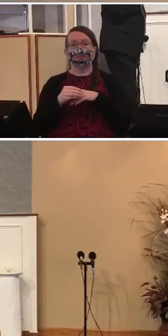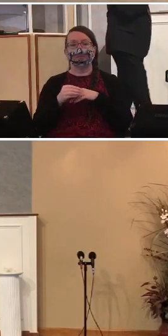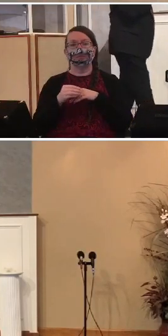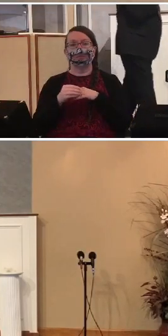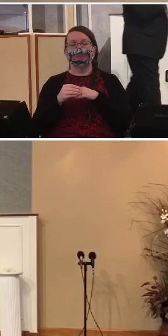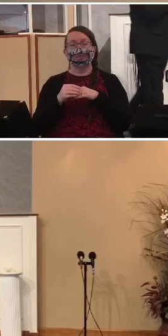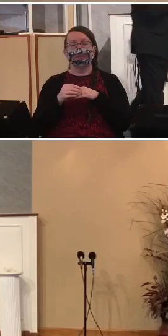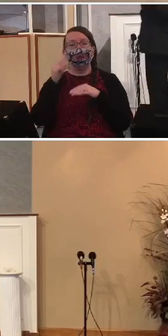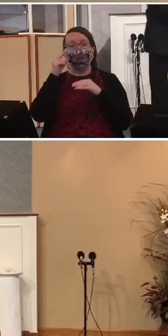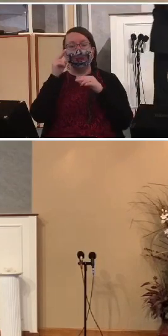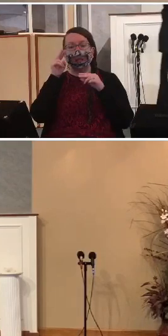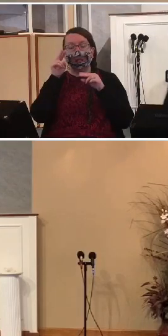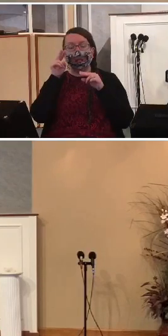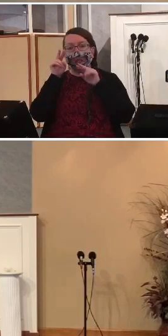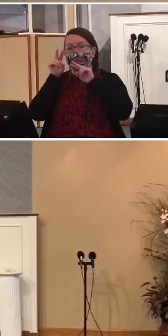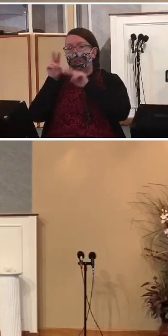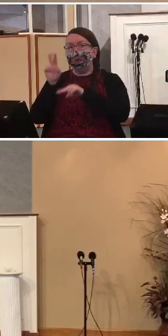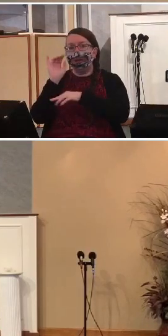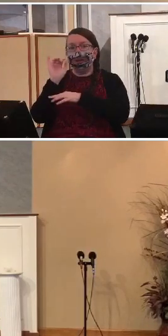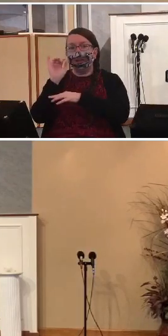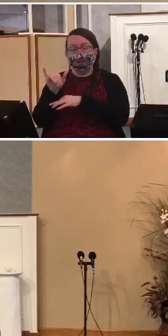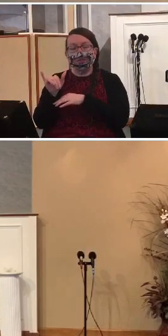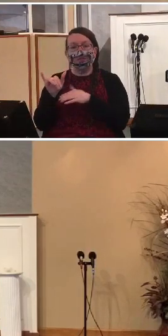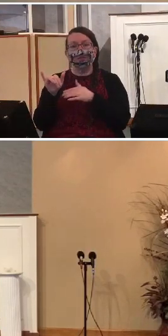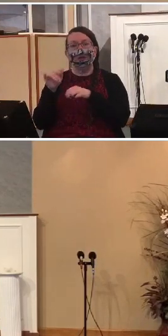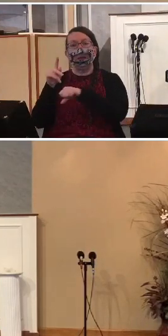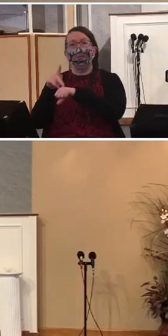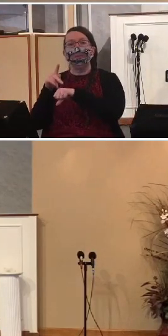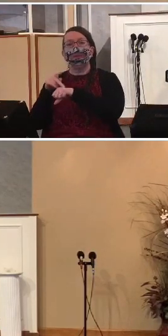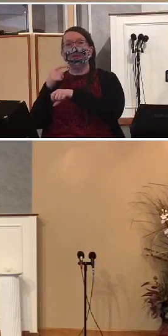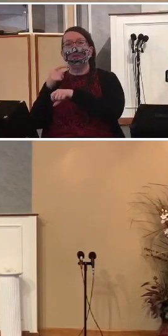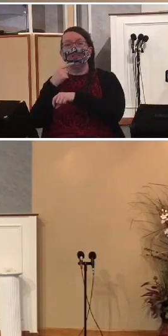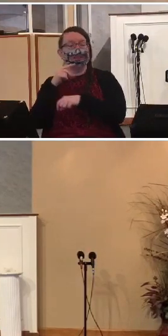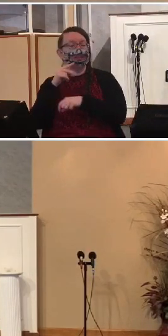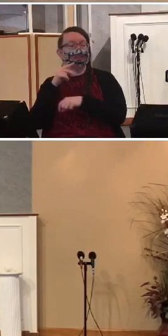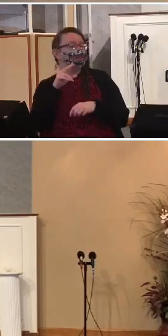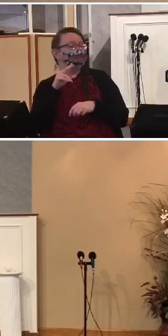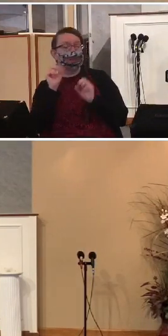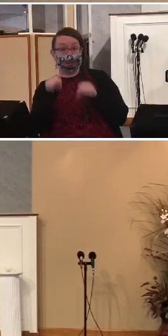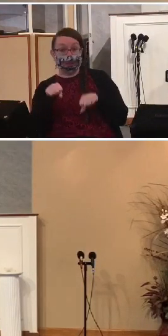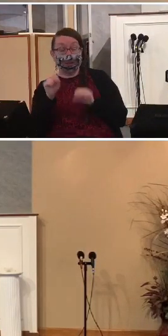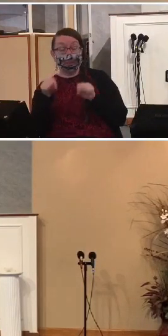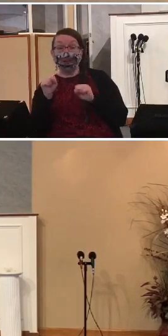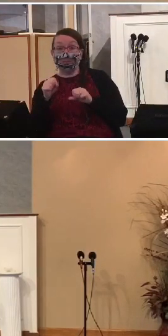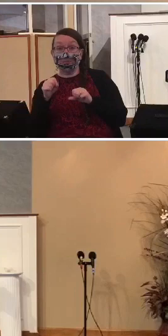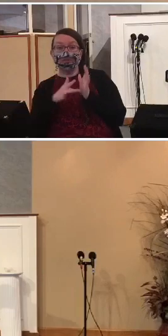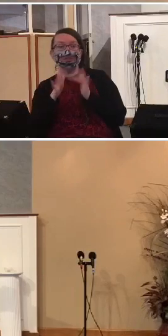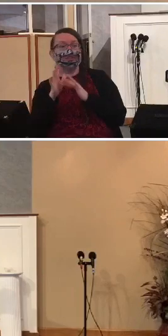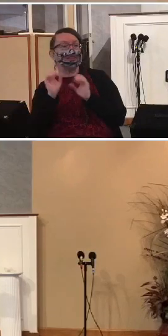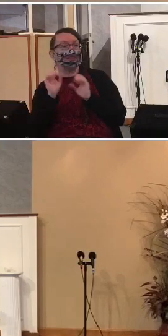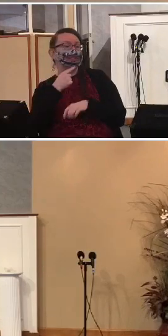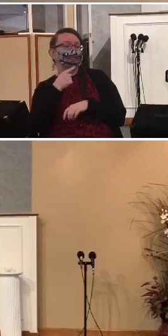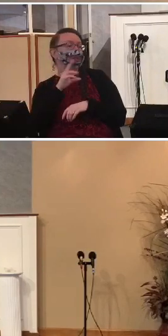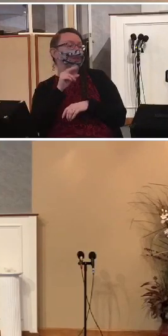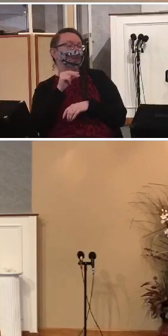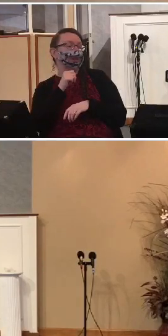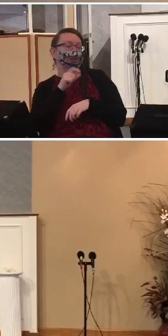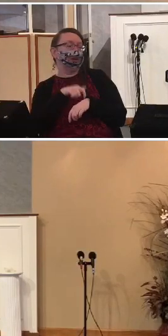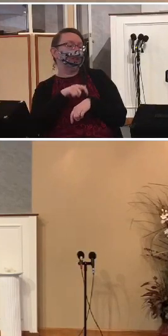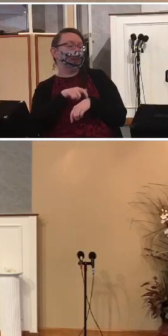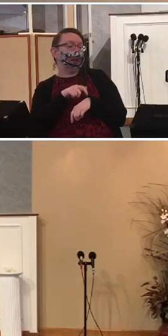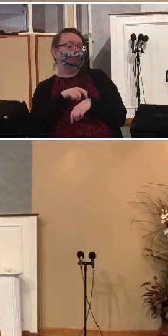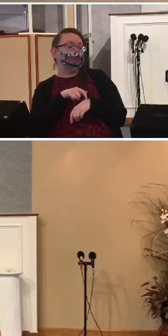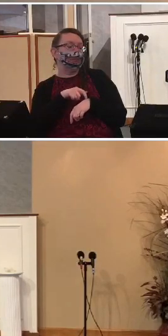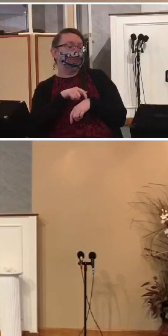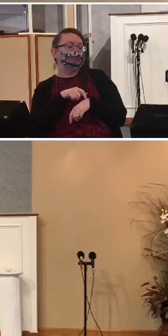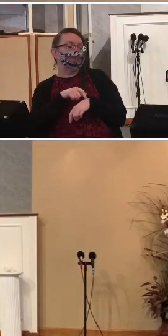Mira esta transacción por lo que fue. Pedro pudo haber dicho, no, yo no tengo el tiempo. Cuando Jesús le dijo, ¿puedo usar tu bote?